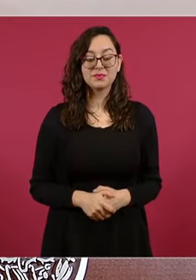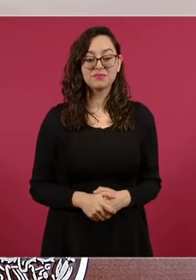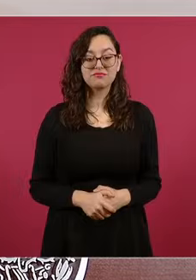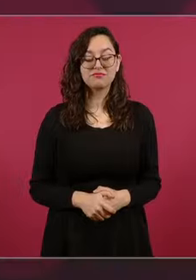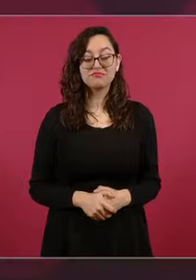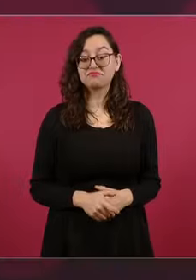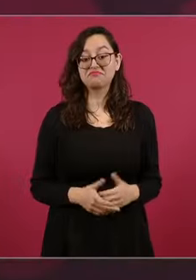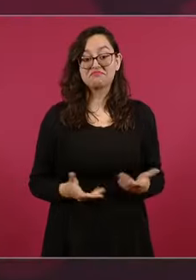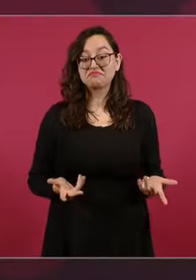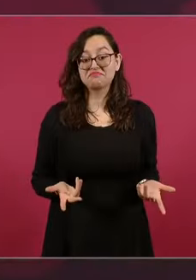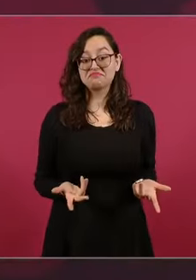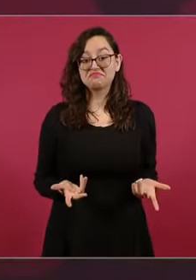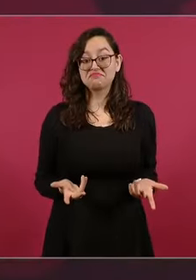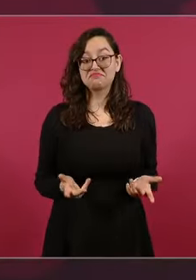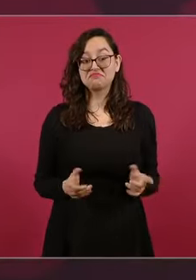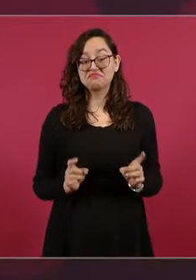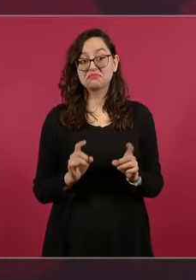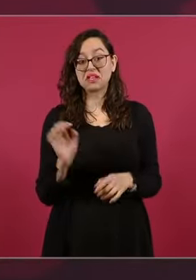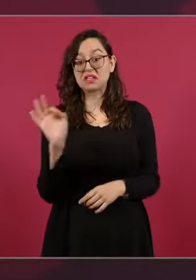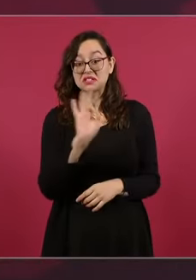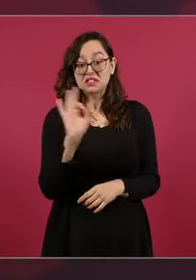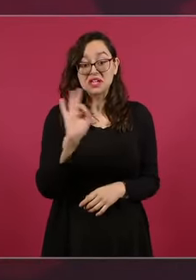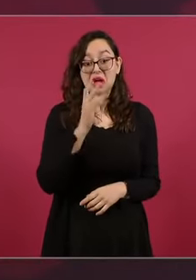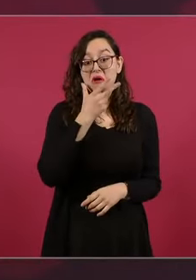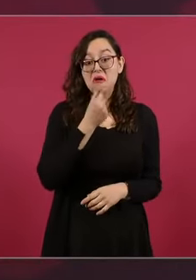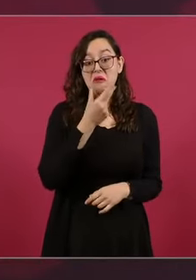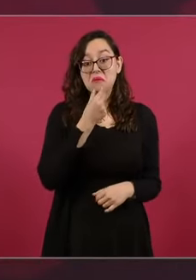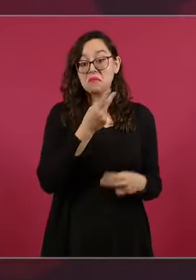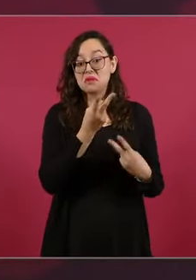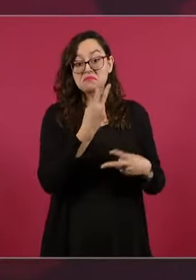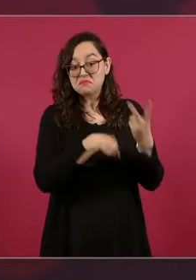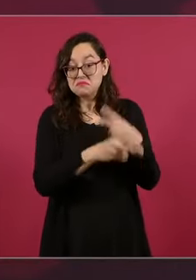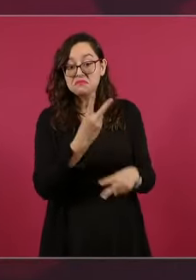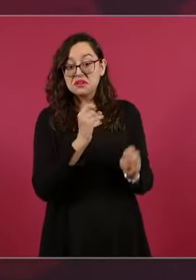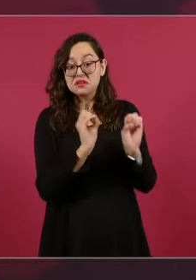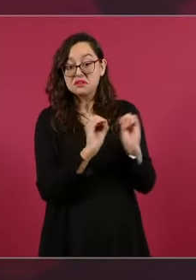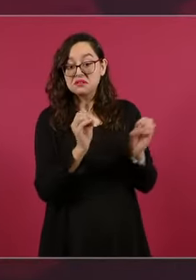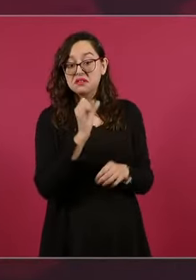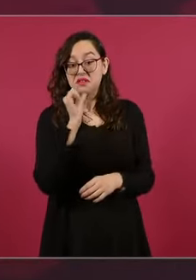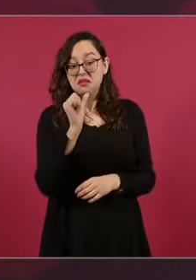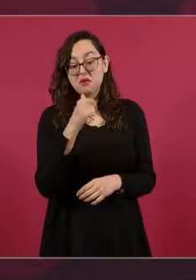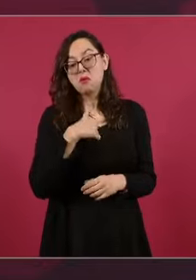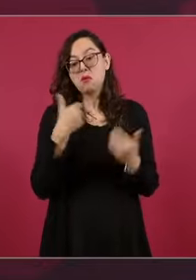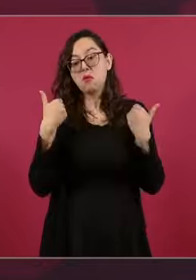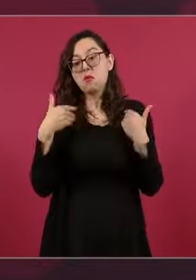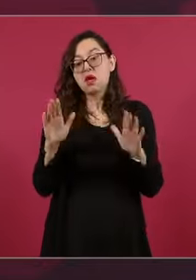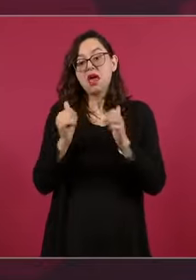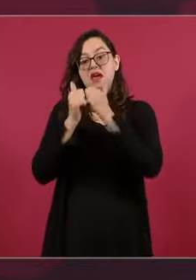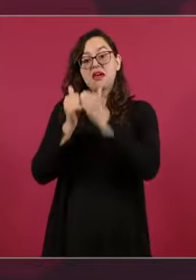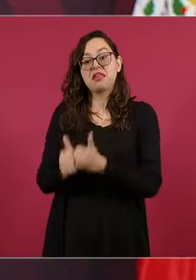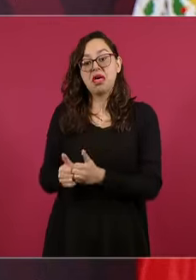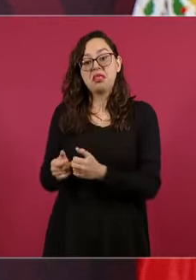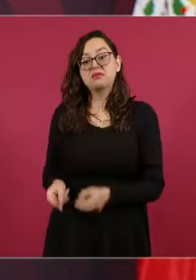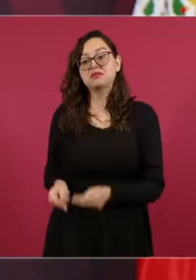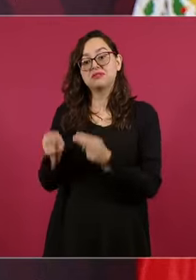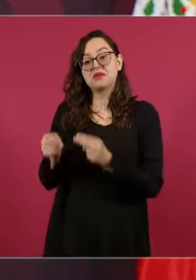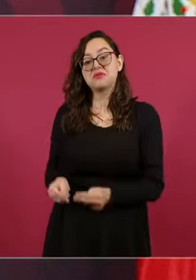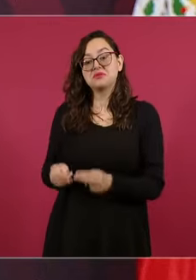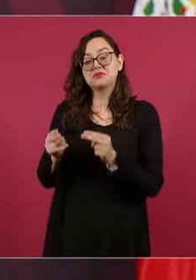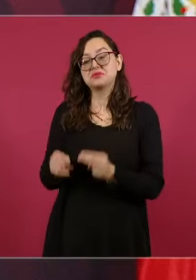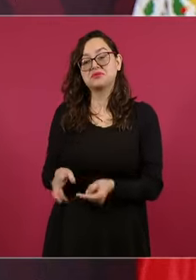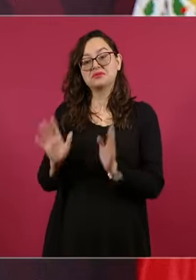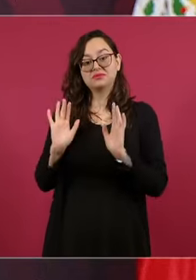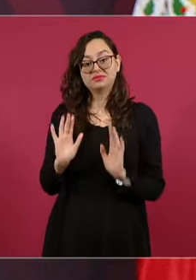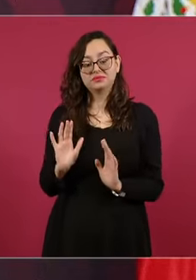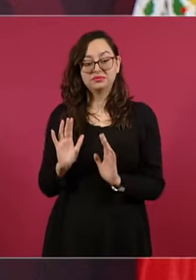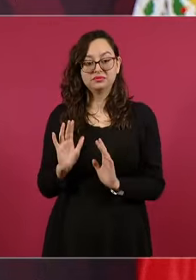Si no, me hubiese quedado ahí trabajando en el mostrador. Pero también cuento que a lo mejor